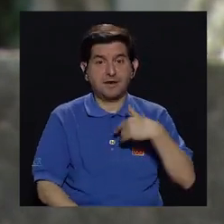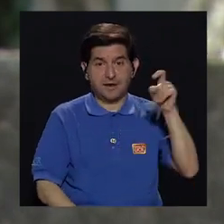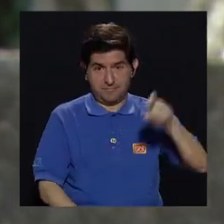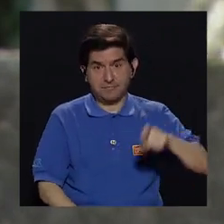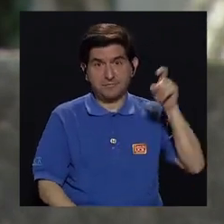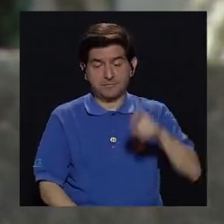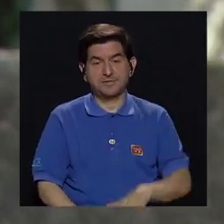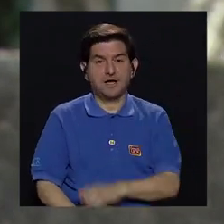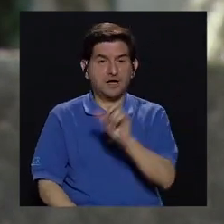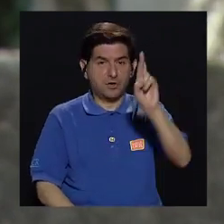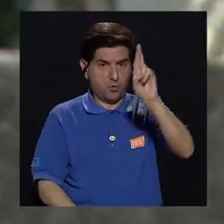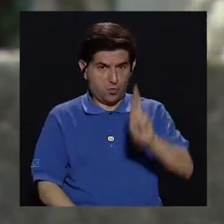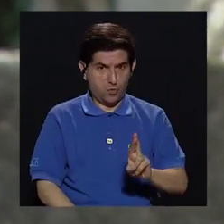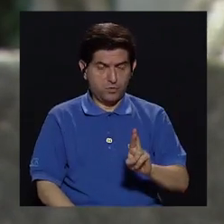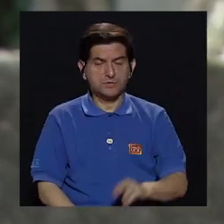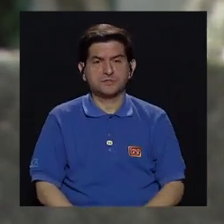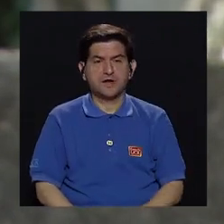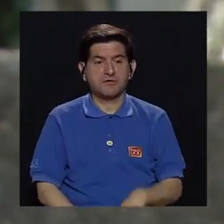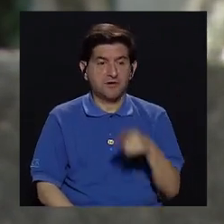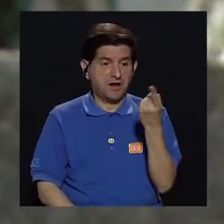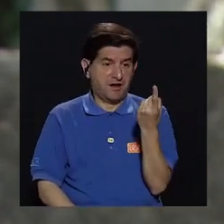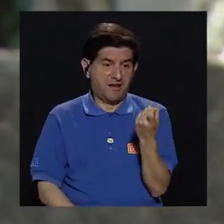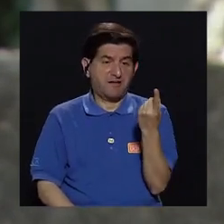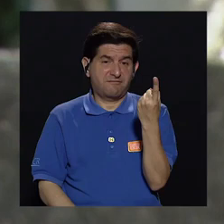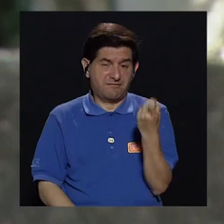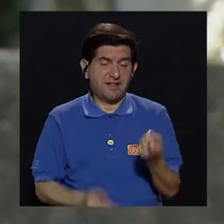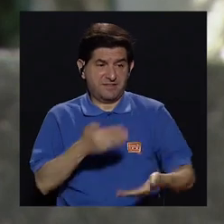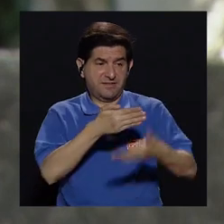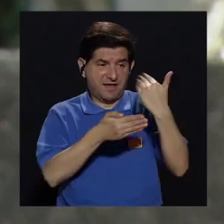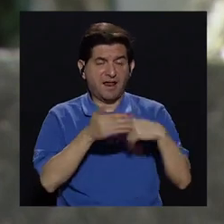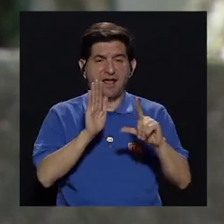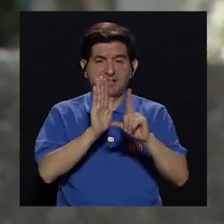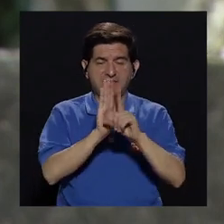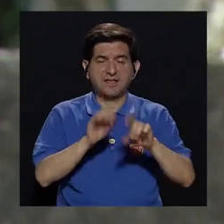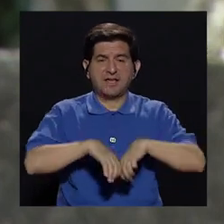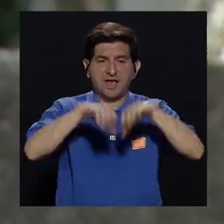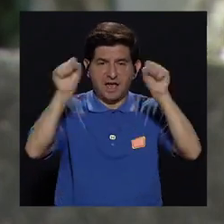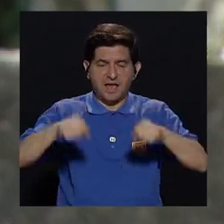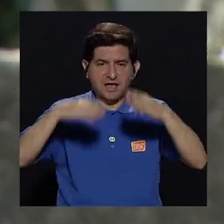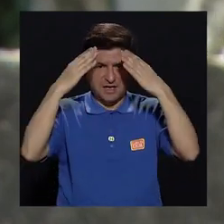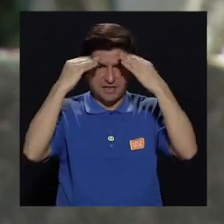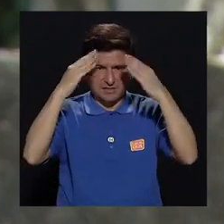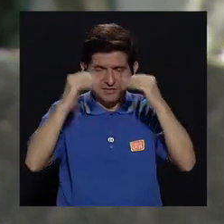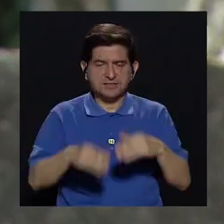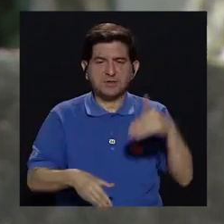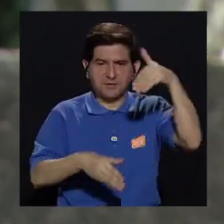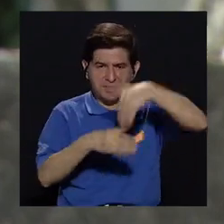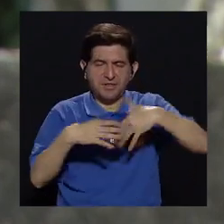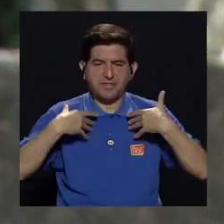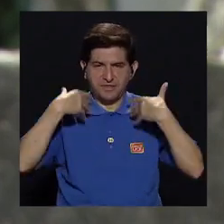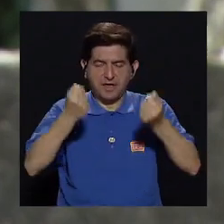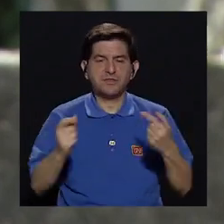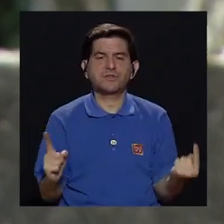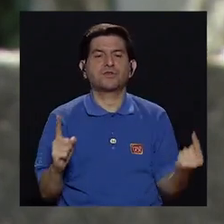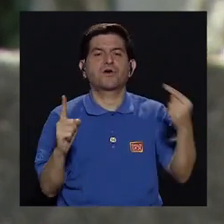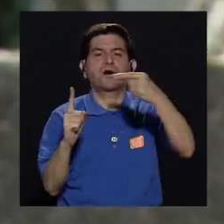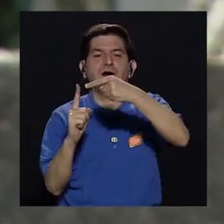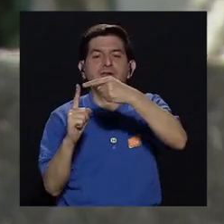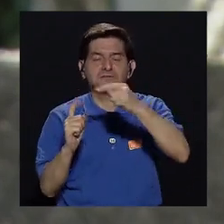en el país, porque Costa Rica estaba escaso de legislación en temas de sistemas de información en salud,